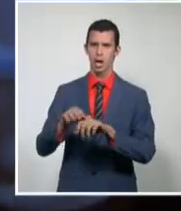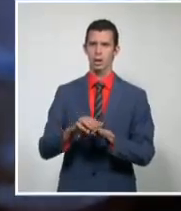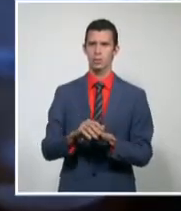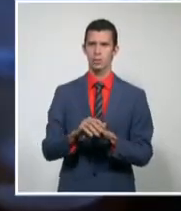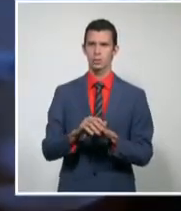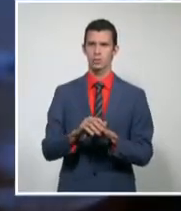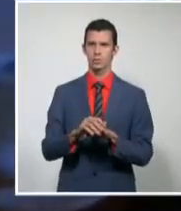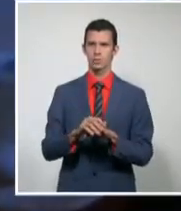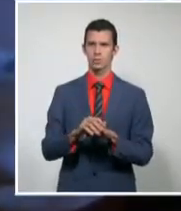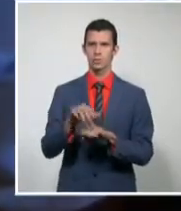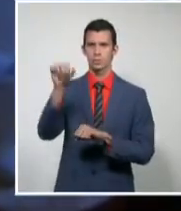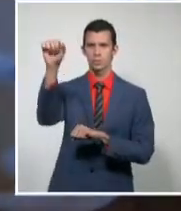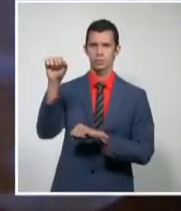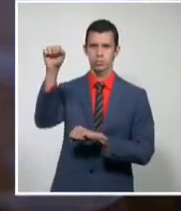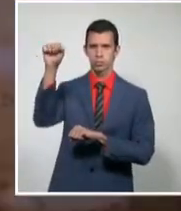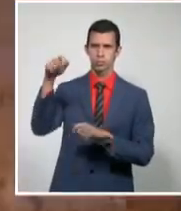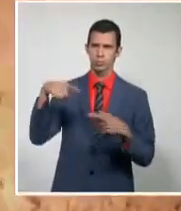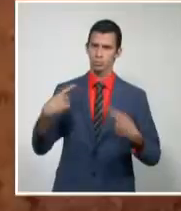no va bien